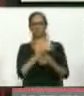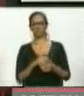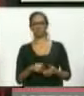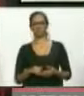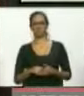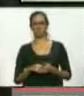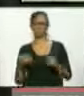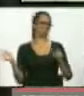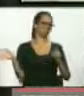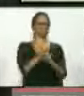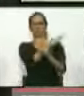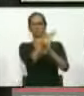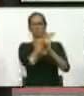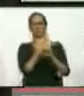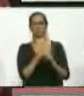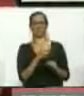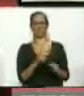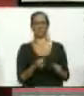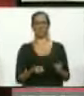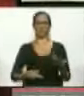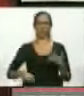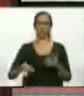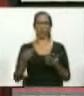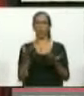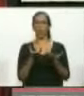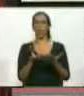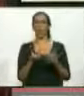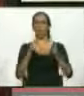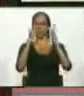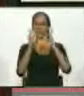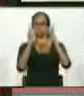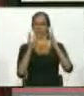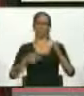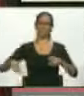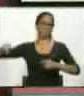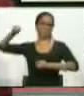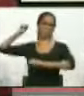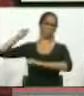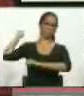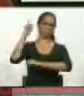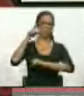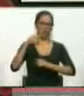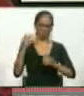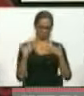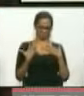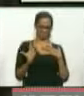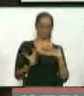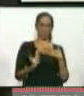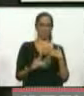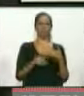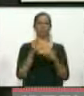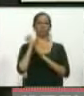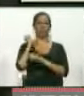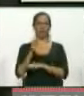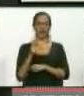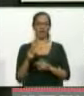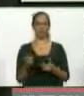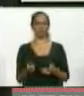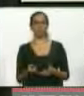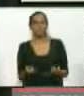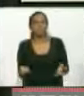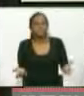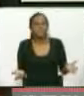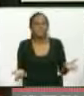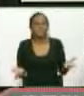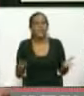le lanzaron un vuelve a la vida le lanzaron un zapatazo creen que nosotros estamos